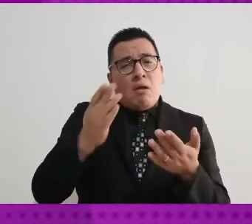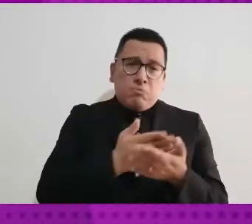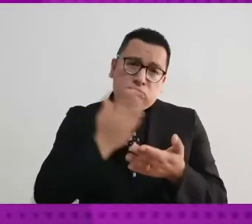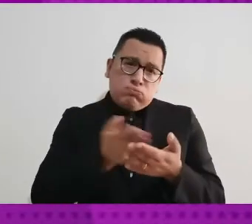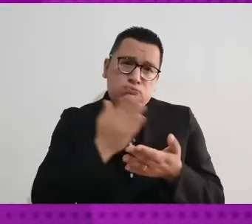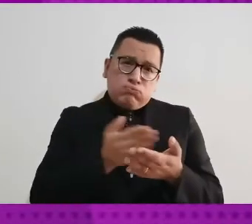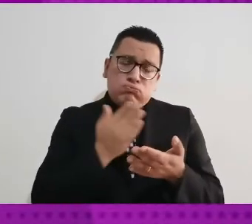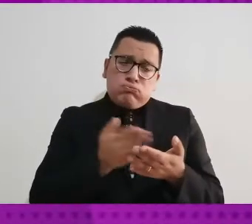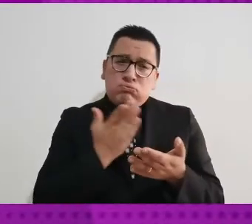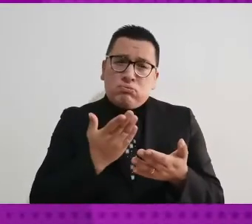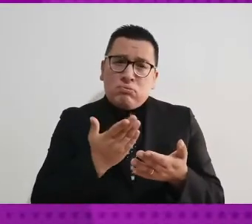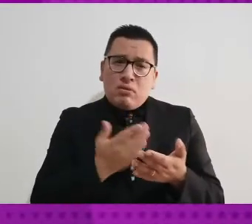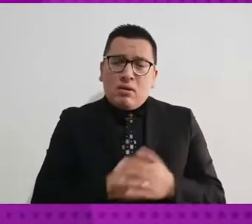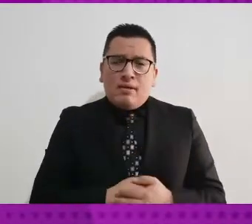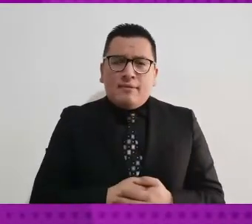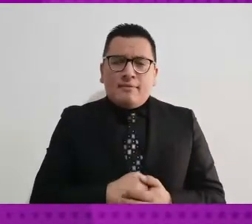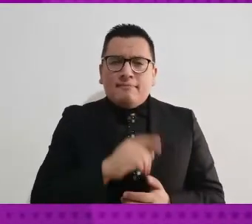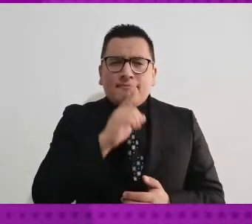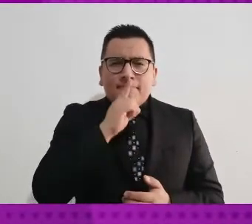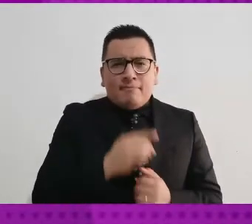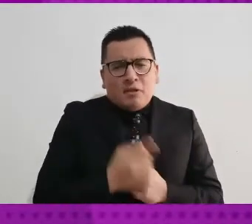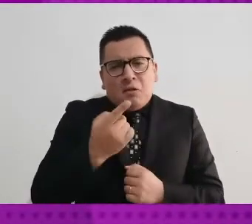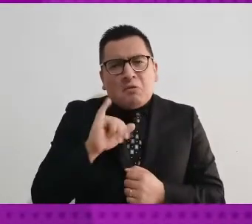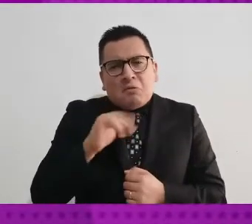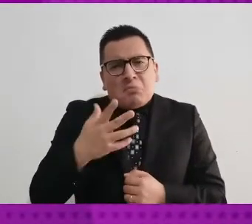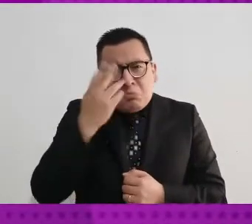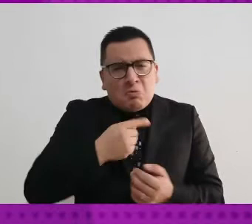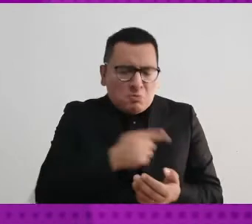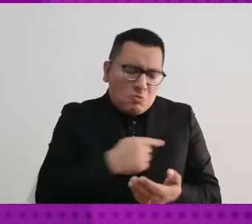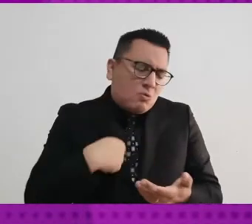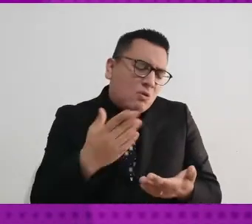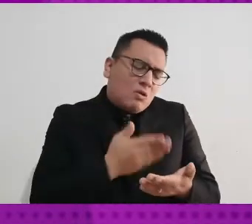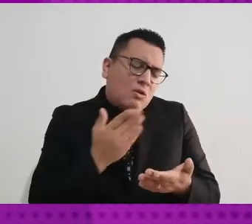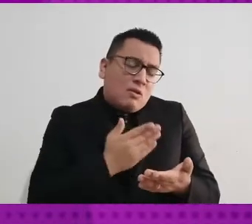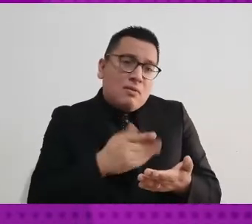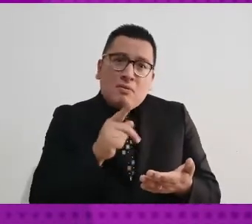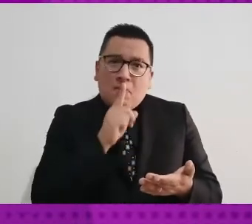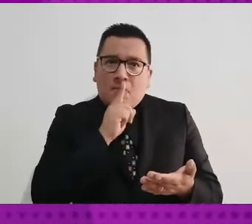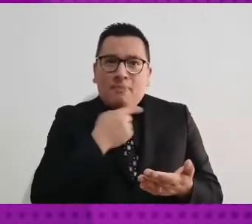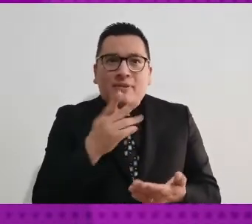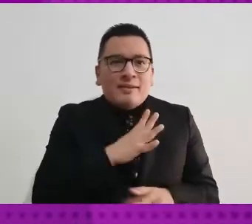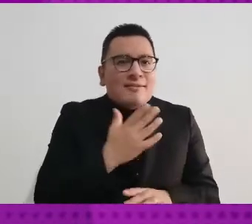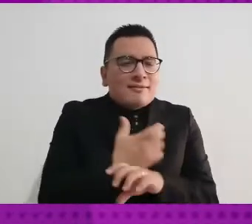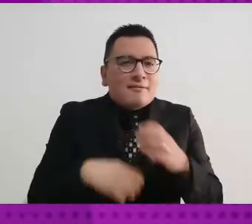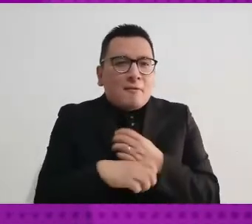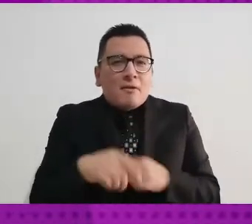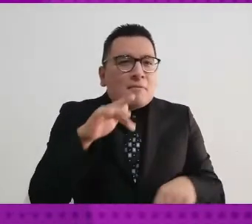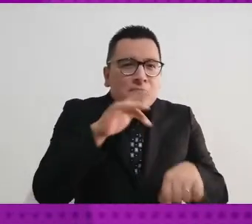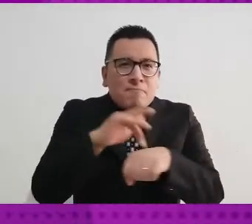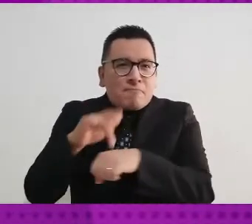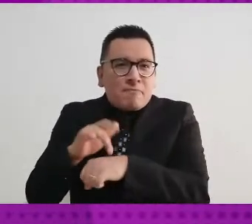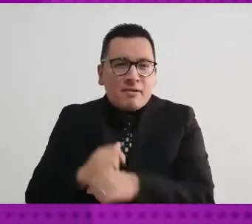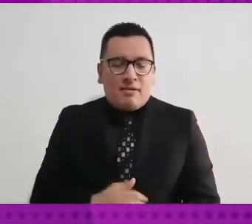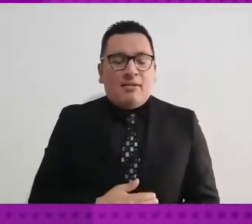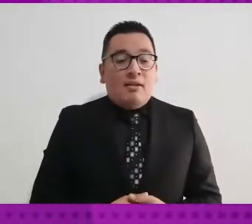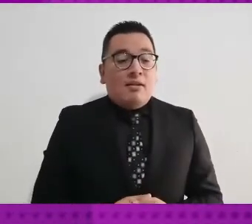o no solamente, quiero decir, que sería muy, muy entretenido verlo en versos, pero no está en versos, está en objetos, ¿no?